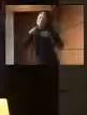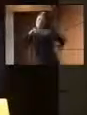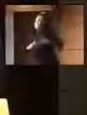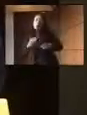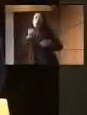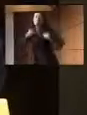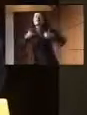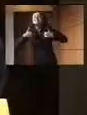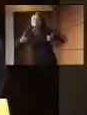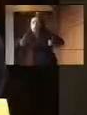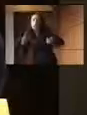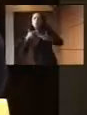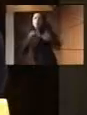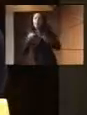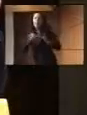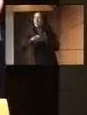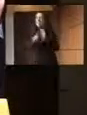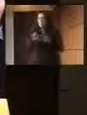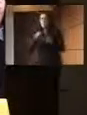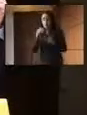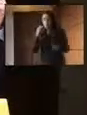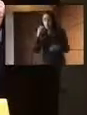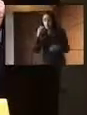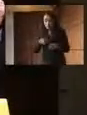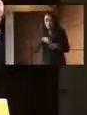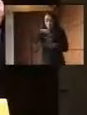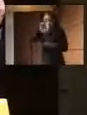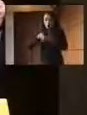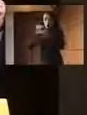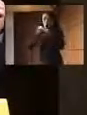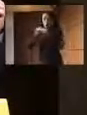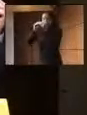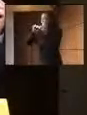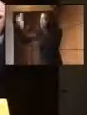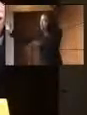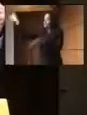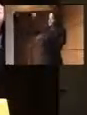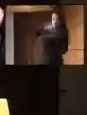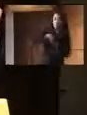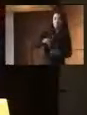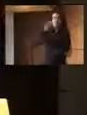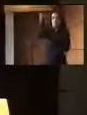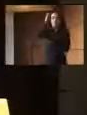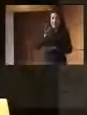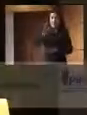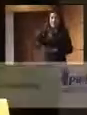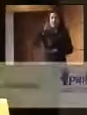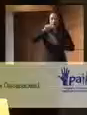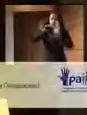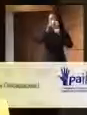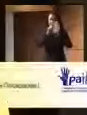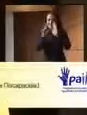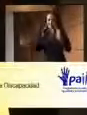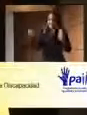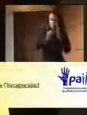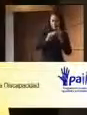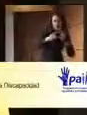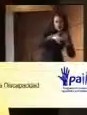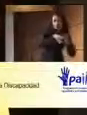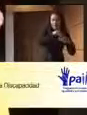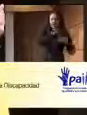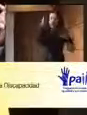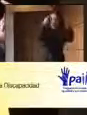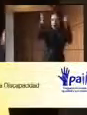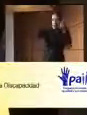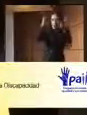¿Esto qué significa? Esto significa que cuando traslademos la Convención a nuestra normativa nacional, a nuestras leyes nacionales, a nuestras estrategias, que